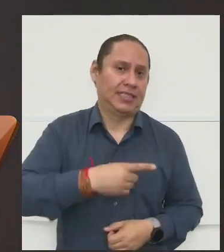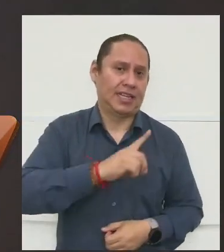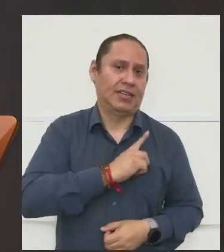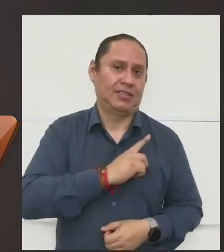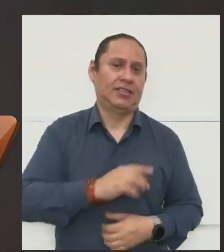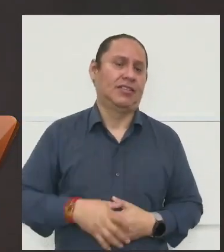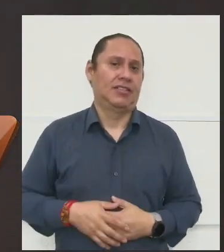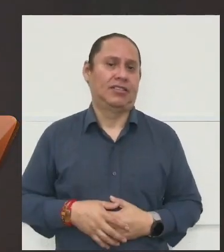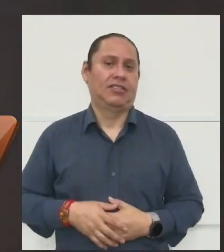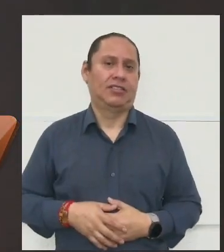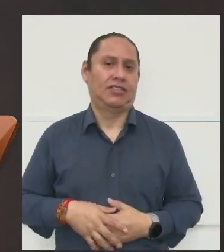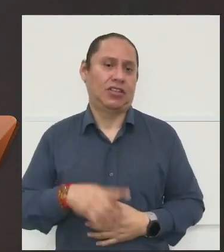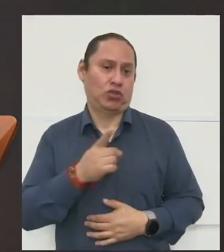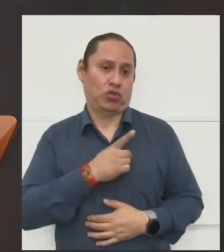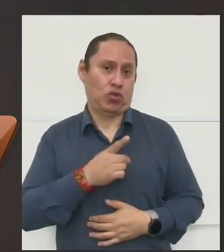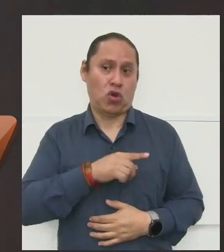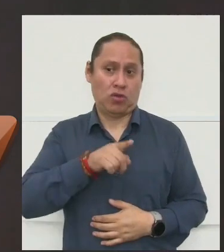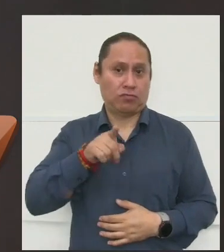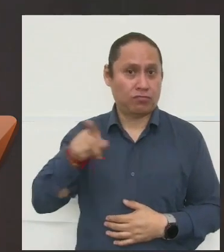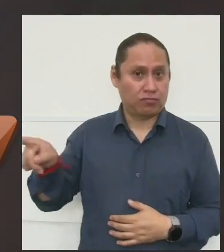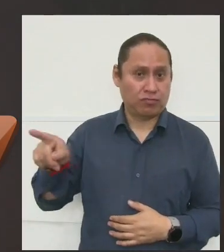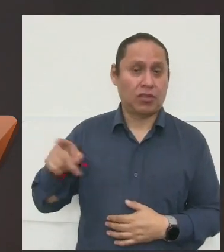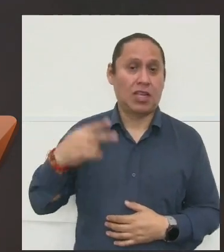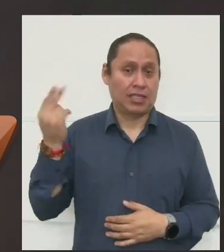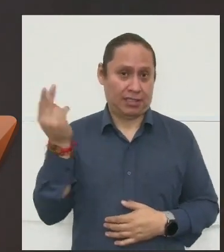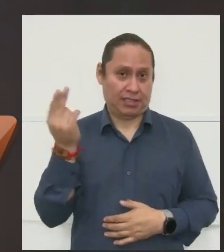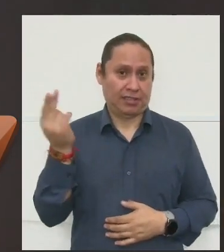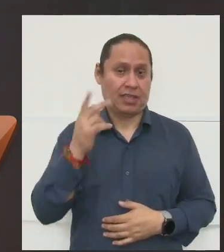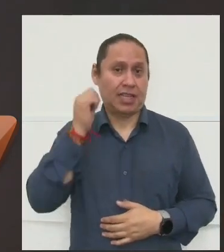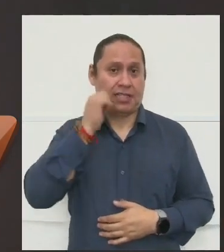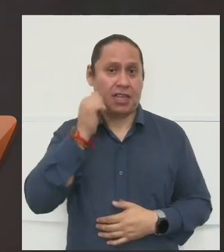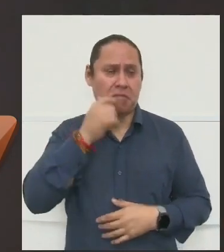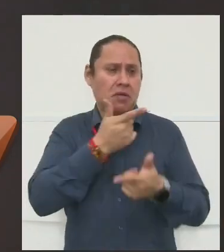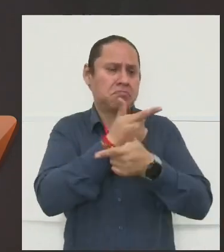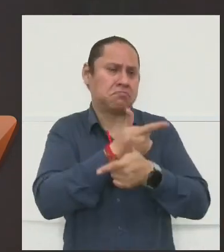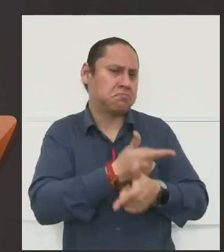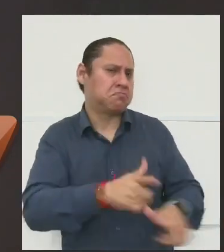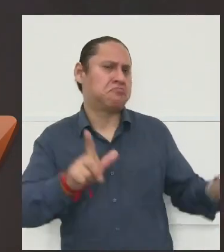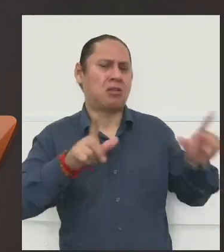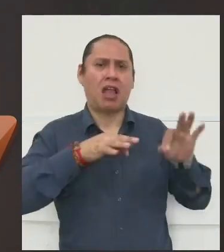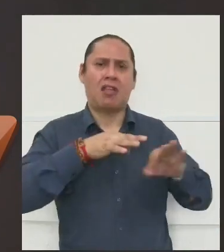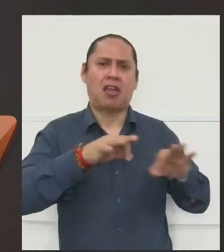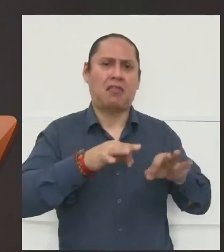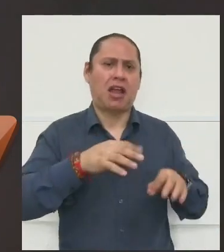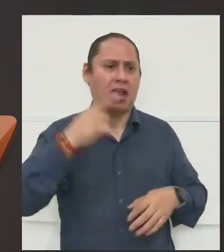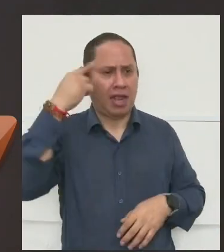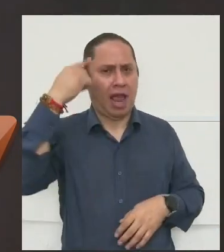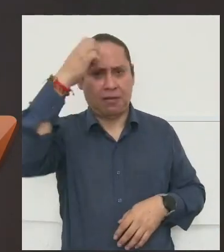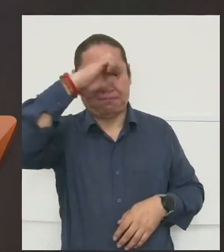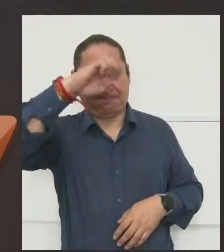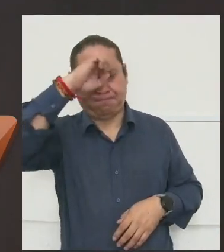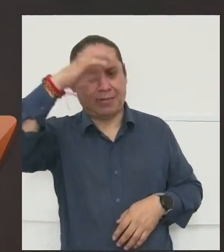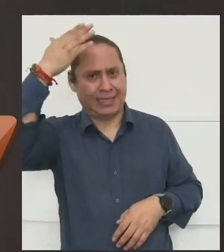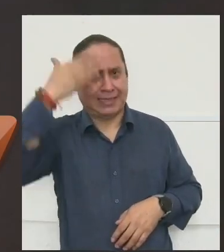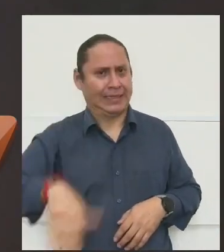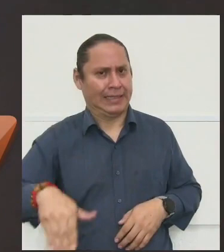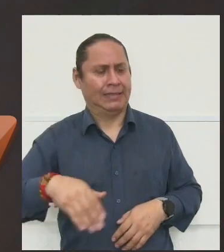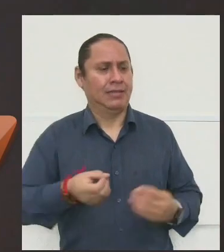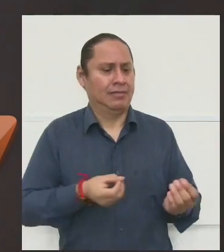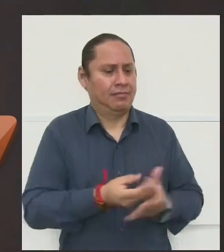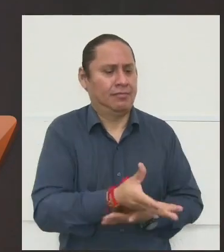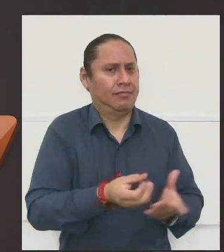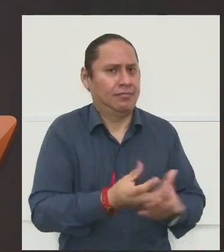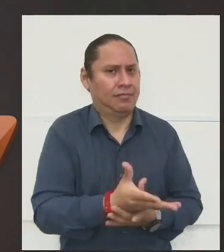pues más bien su principal necesidad es mantener el libre ejercicio de su trabajo como parteras tradicionales